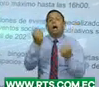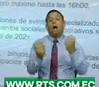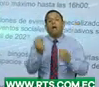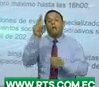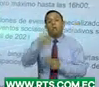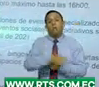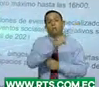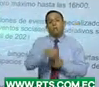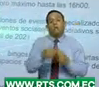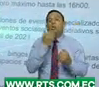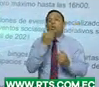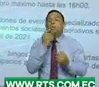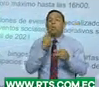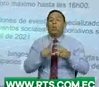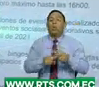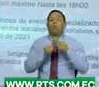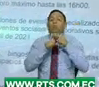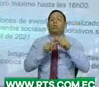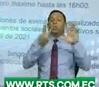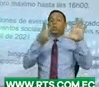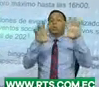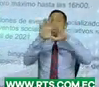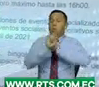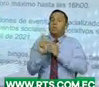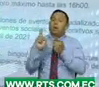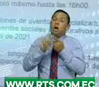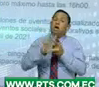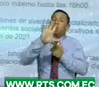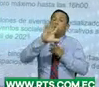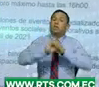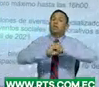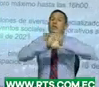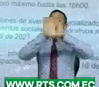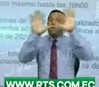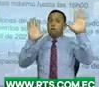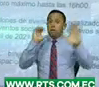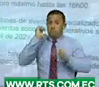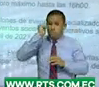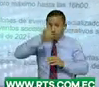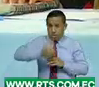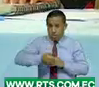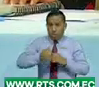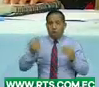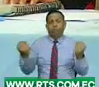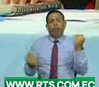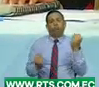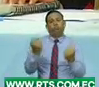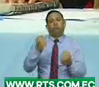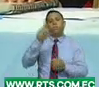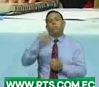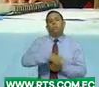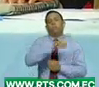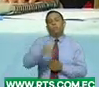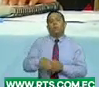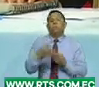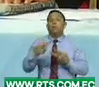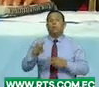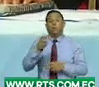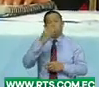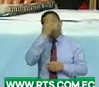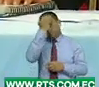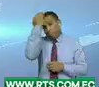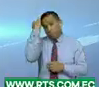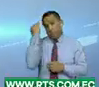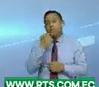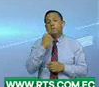horas a las 5 de la mañana del día siguiente sin embargo viteri pidió apoyo a los alcaldes de los cantones aledaños